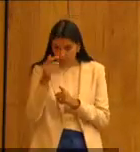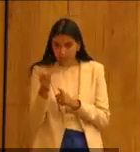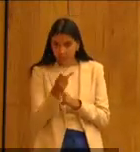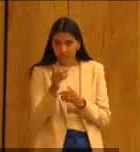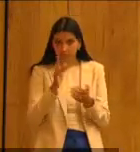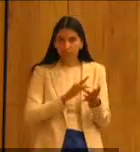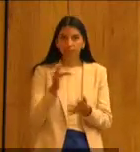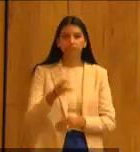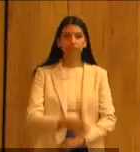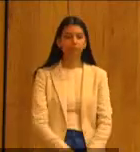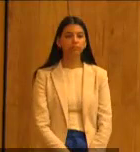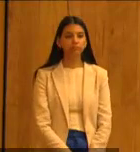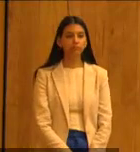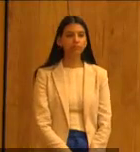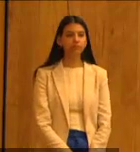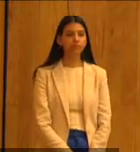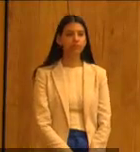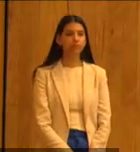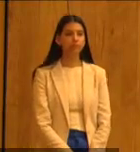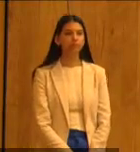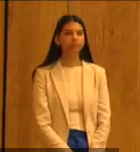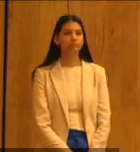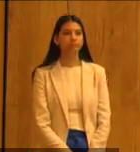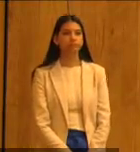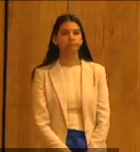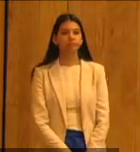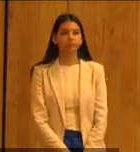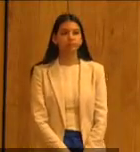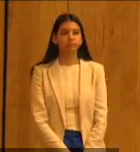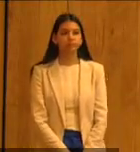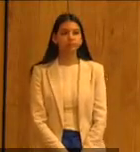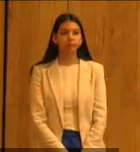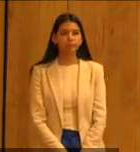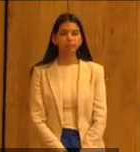conciliación. Gracias. ¿Lo ponemos, por favor?